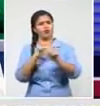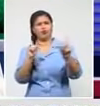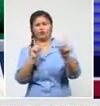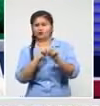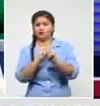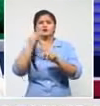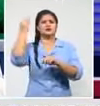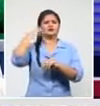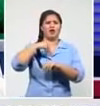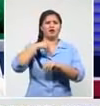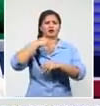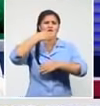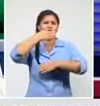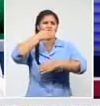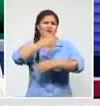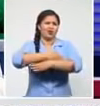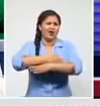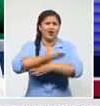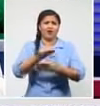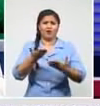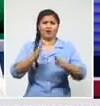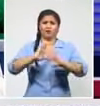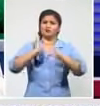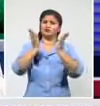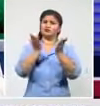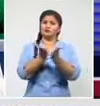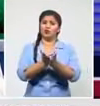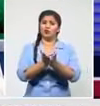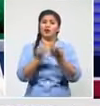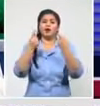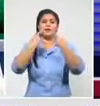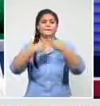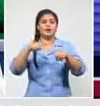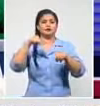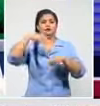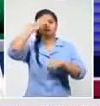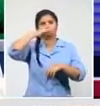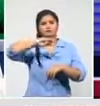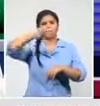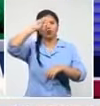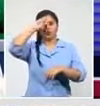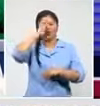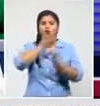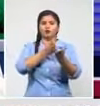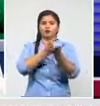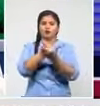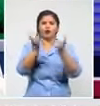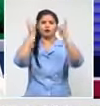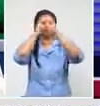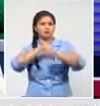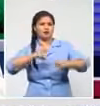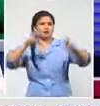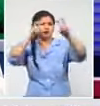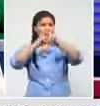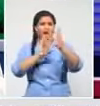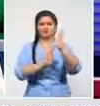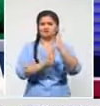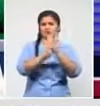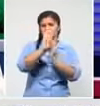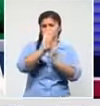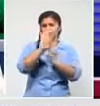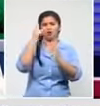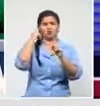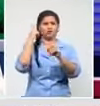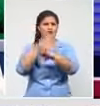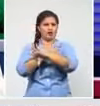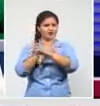las limitaciones económicas, pues mantiene un estudio importante en todo el territorio. Y